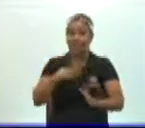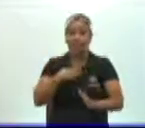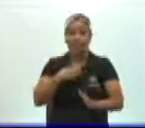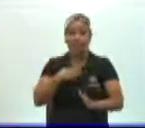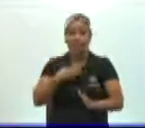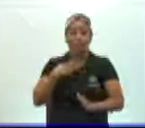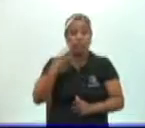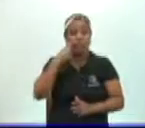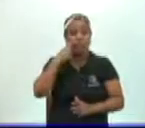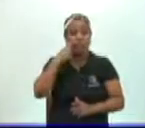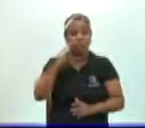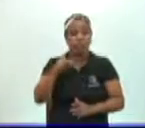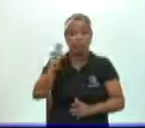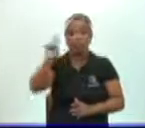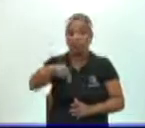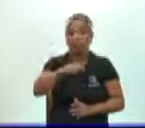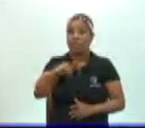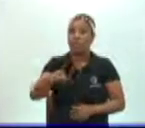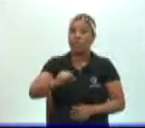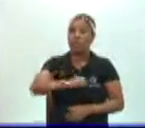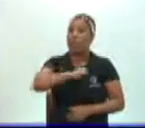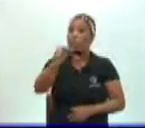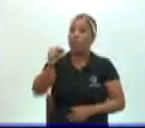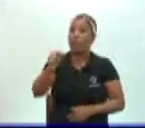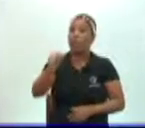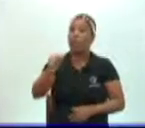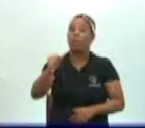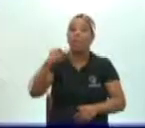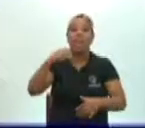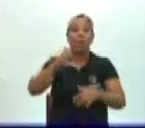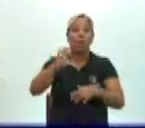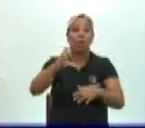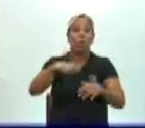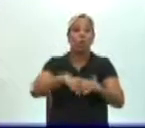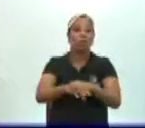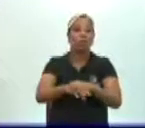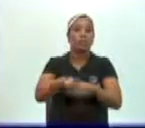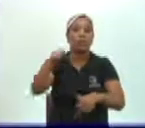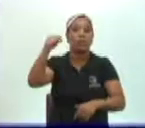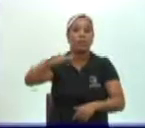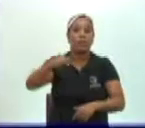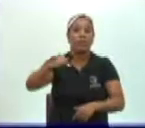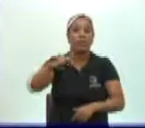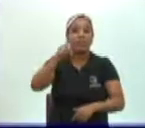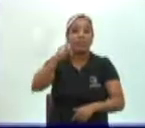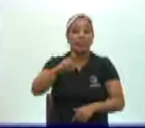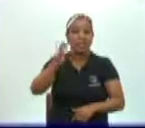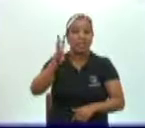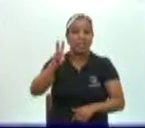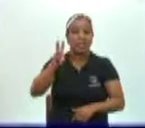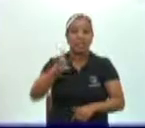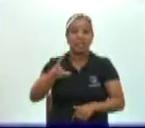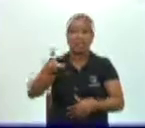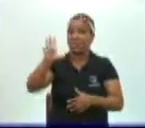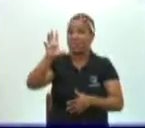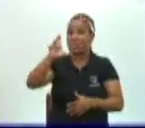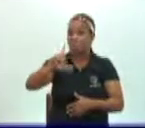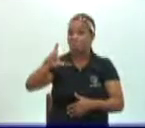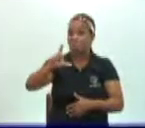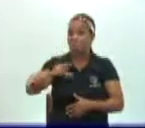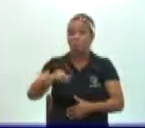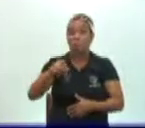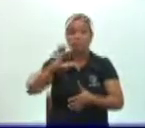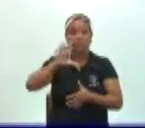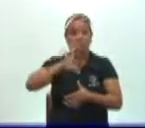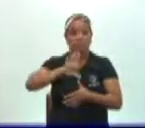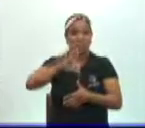ingleses para lograr la colonización en estas 13 colonias de Norteamérica. Esto pudiera justificar